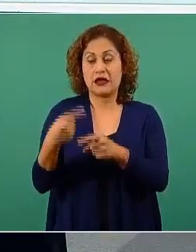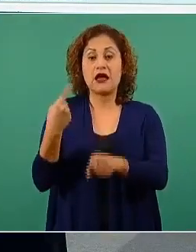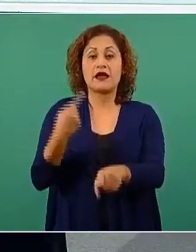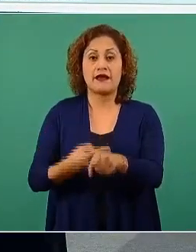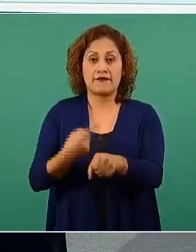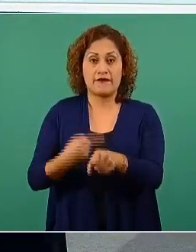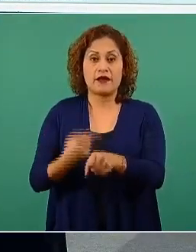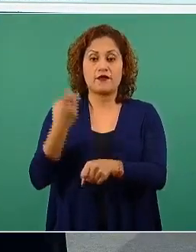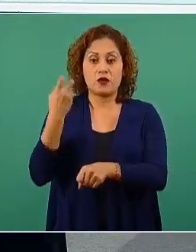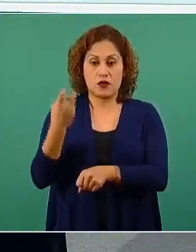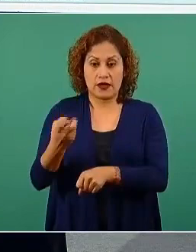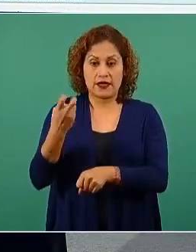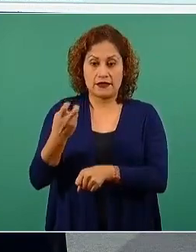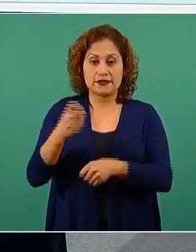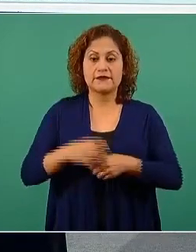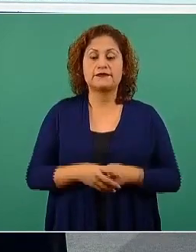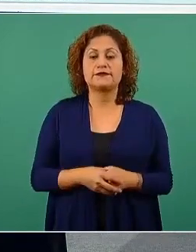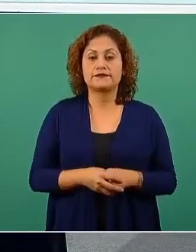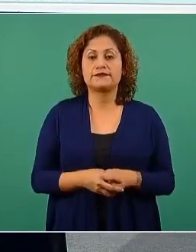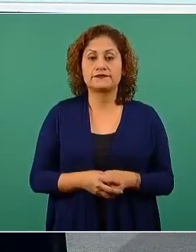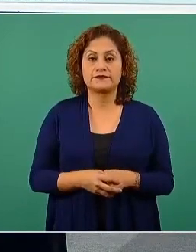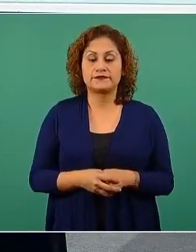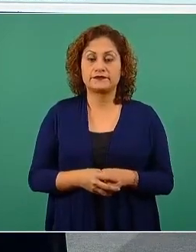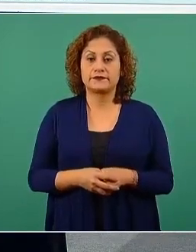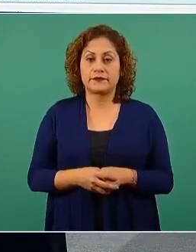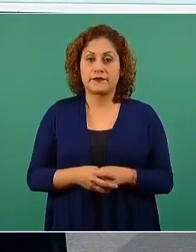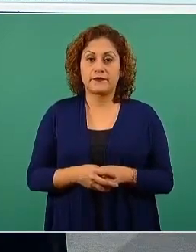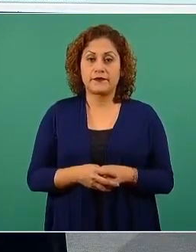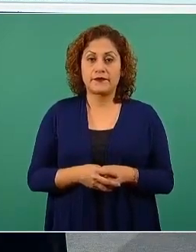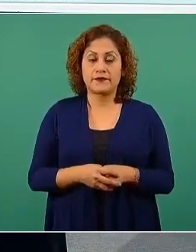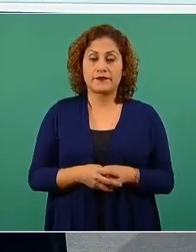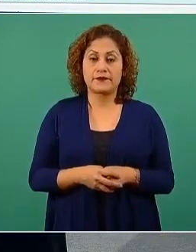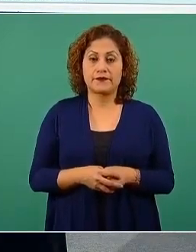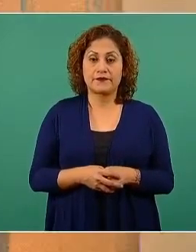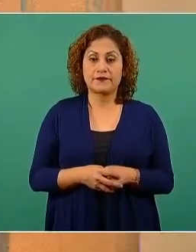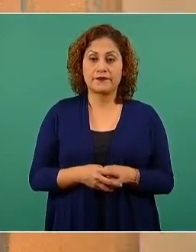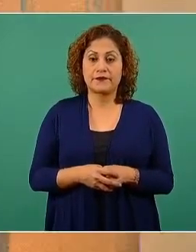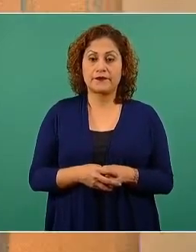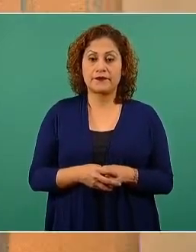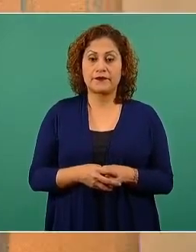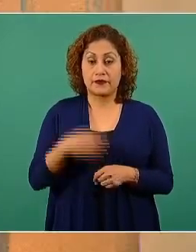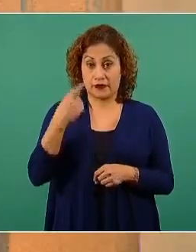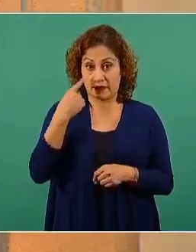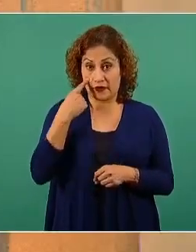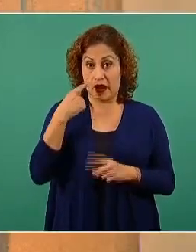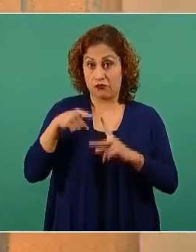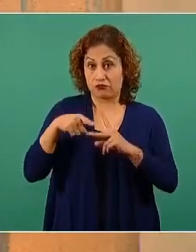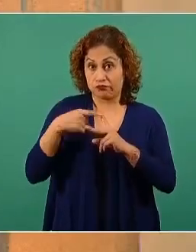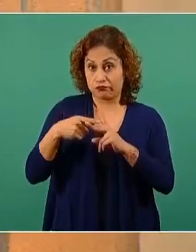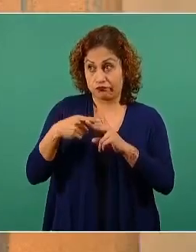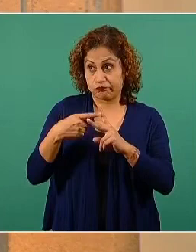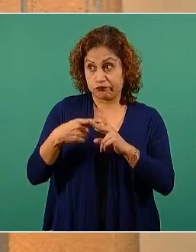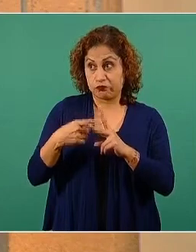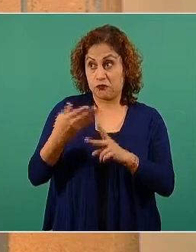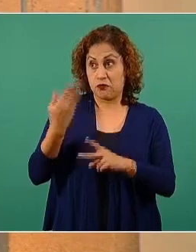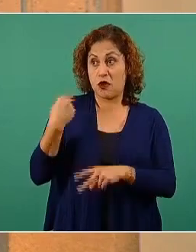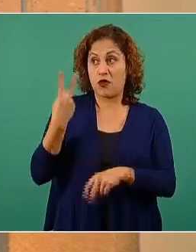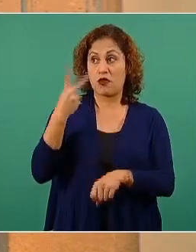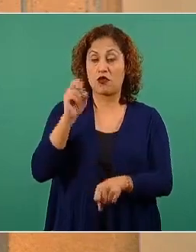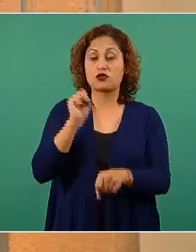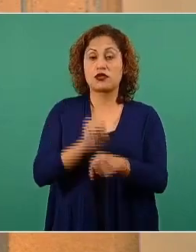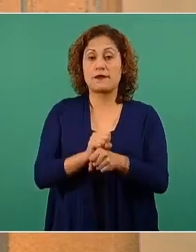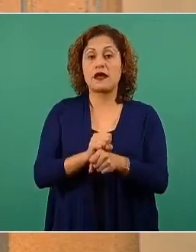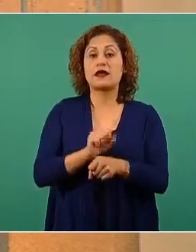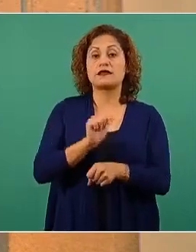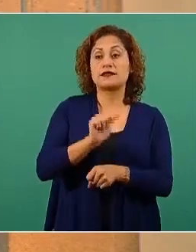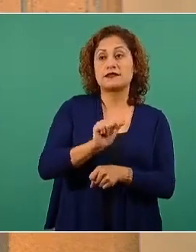el comportamiento histórico de lo que hasta el momento ha ocurrido. Vemos la medición en las últimas 2 semanas graficadas, que es entre la